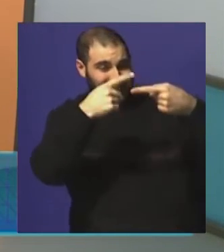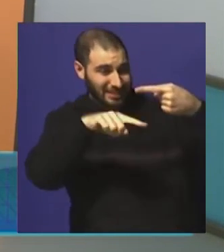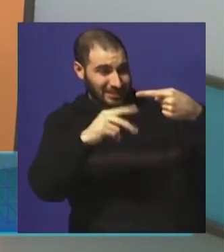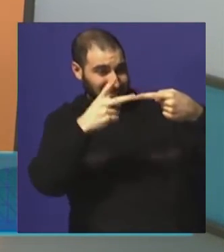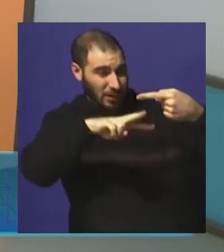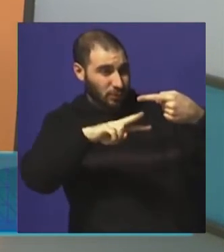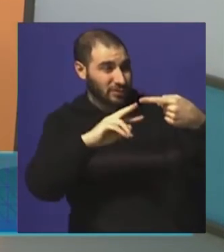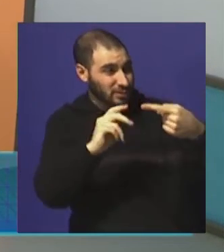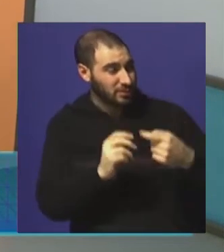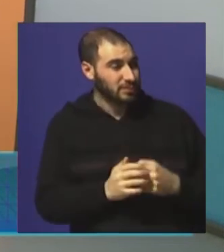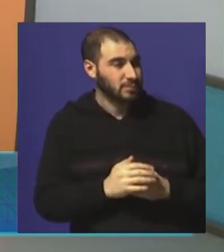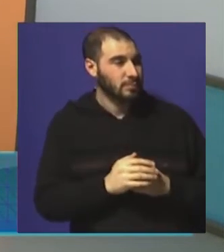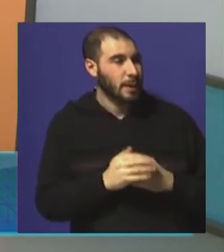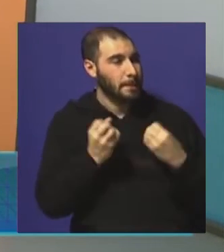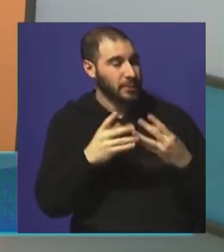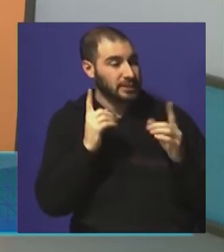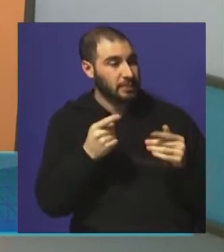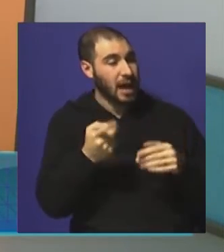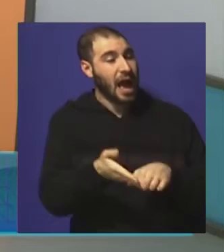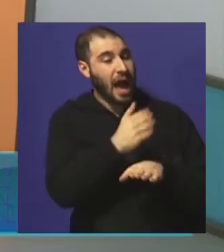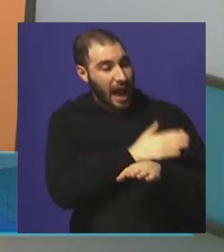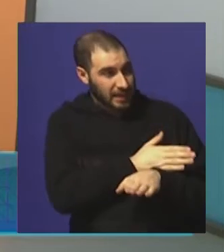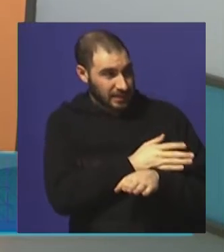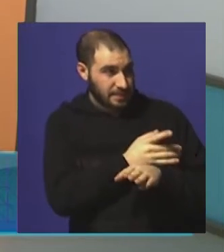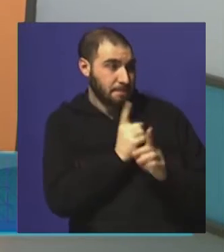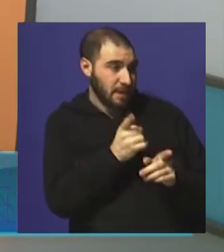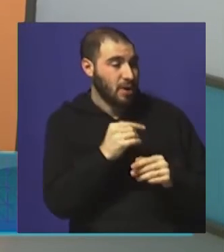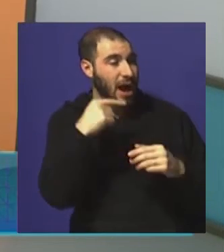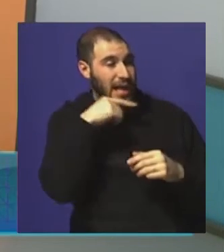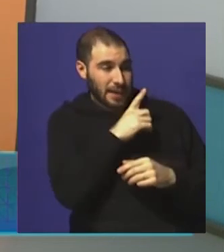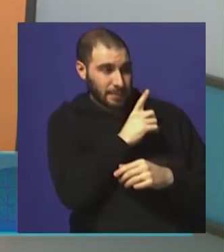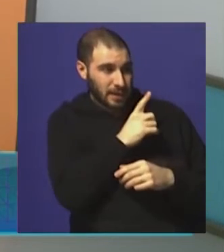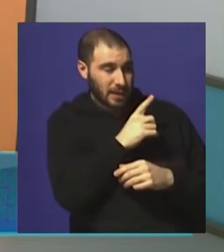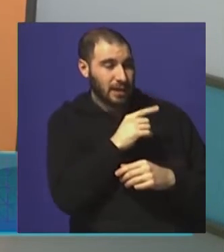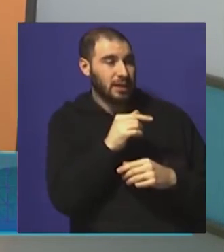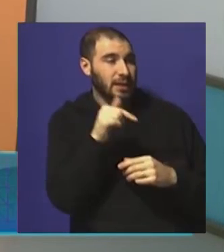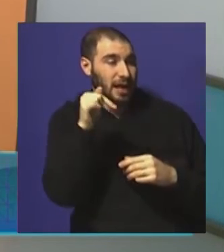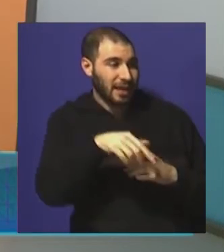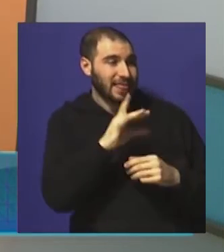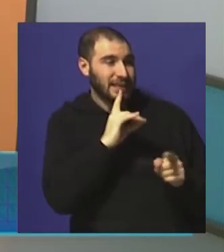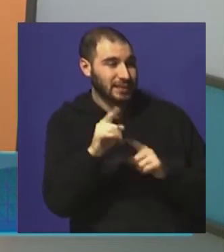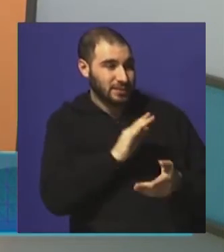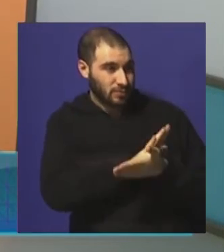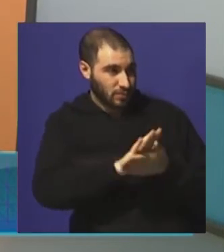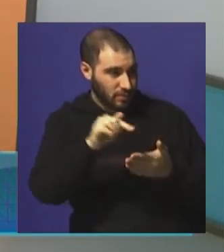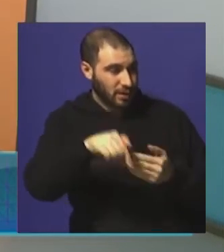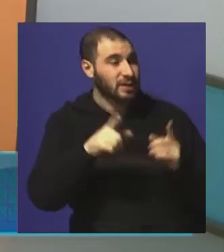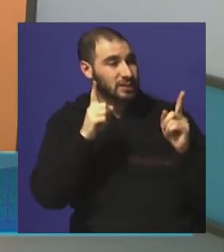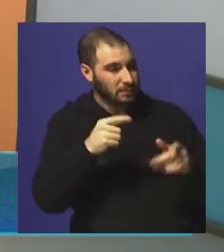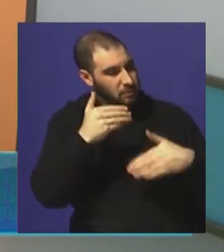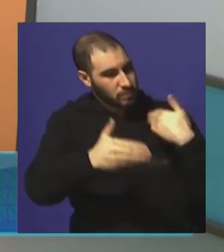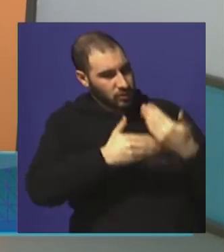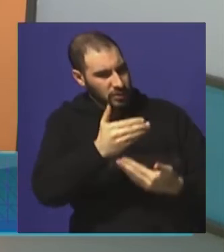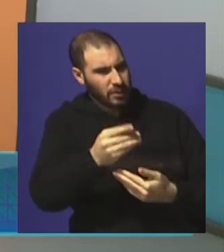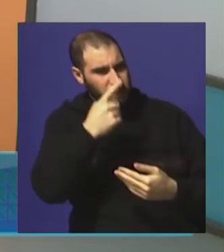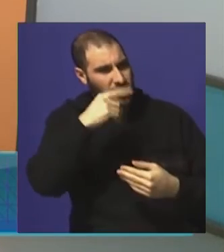en el podio. Teniendo en cuenta también un antecedente de que la Alemania del actual técnico, si no me equivoco, también tuvo un proceso de que